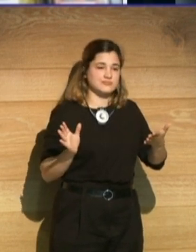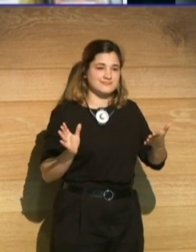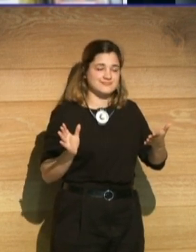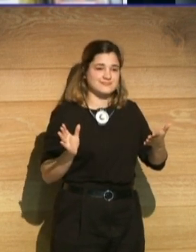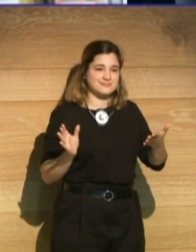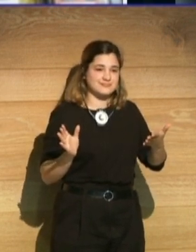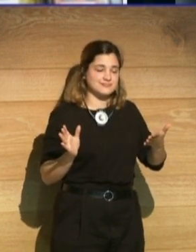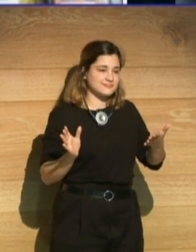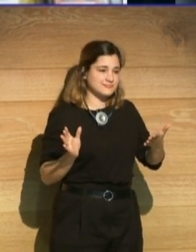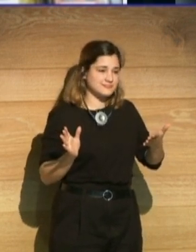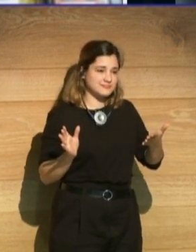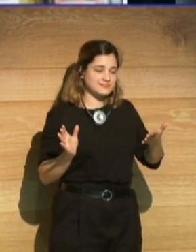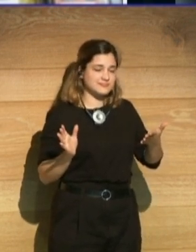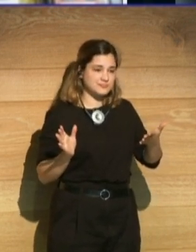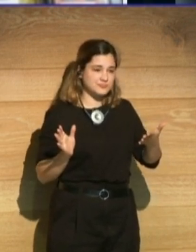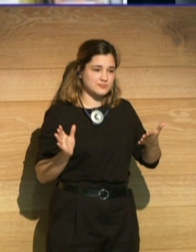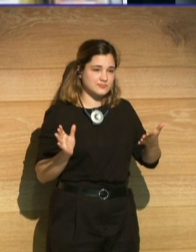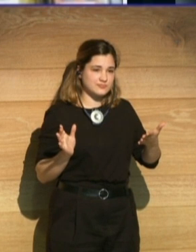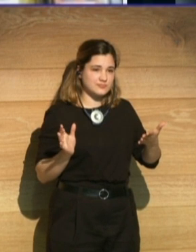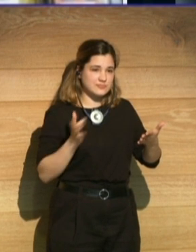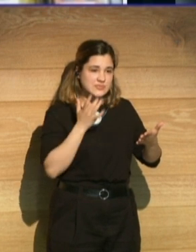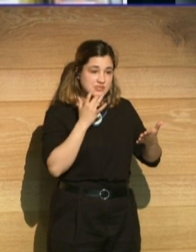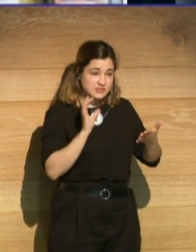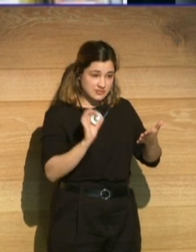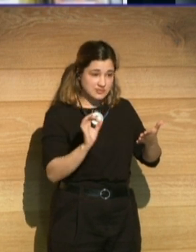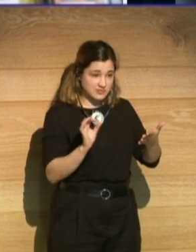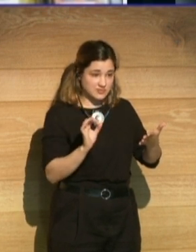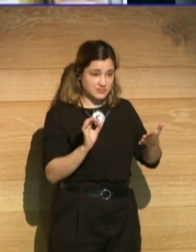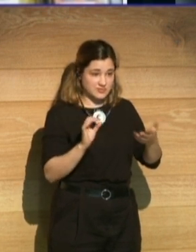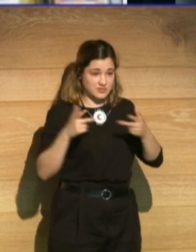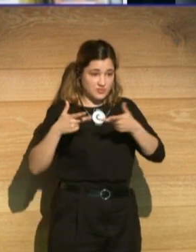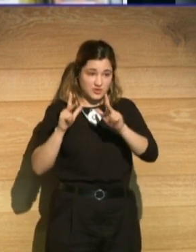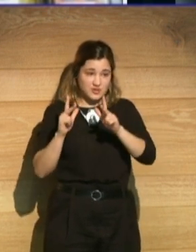bien es así una caricatura de la democracia,